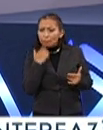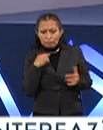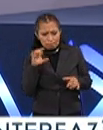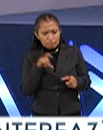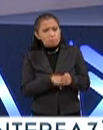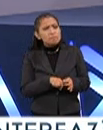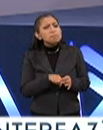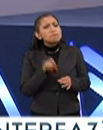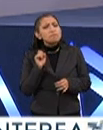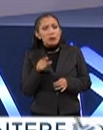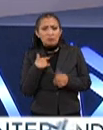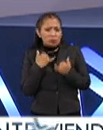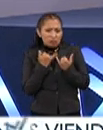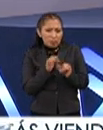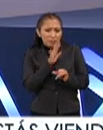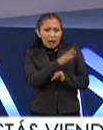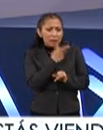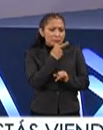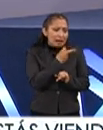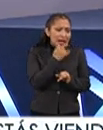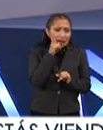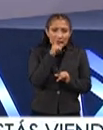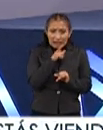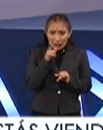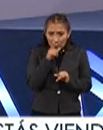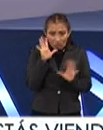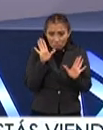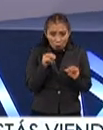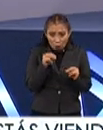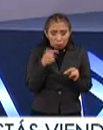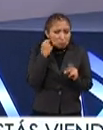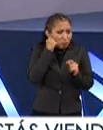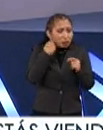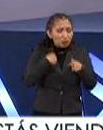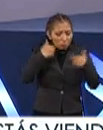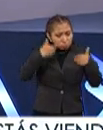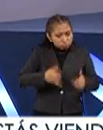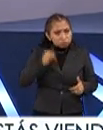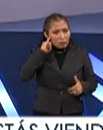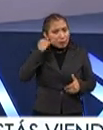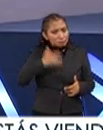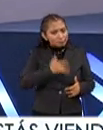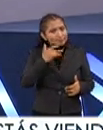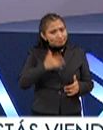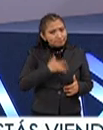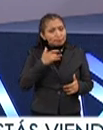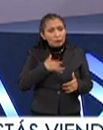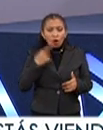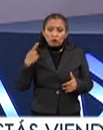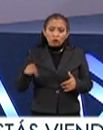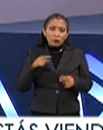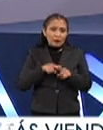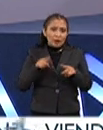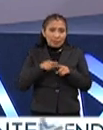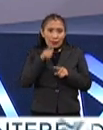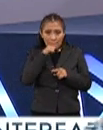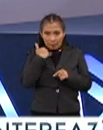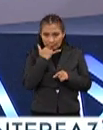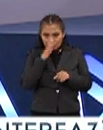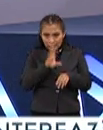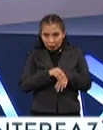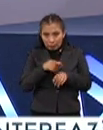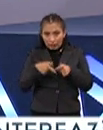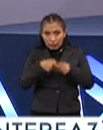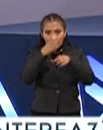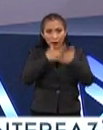fin, independientemente de si se habla o no una de estas 68 lenguas también indígenas y o sus variantes. Si me lo permiten, Norberto,